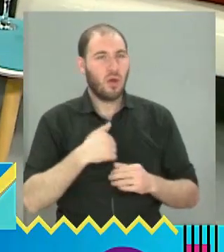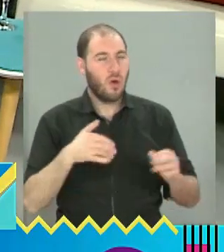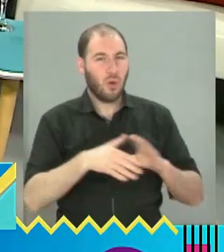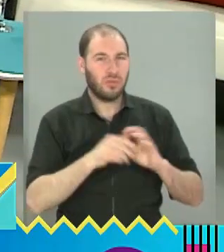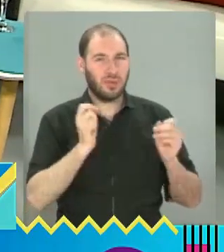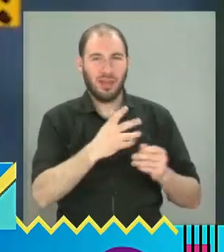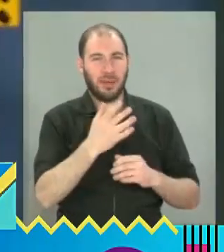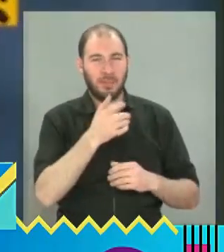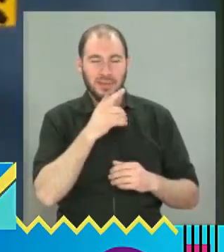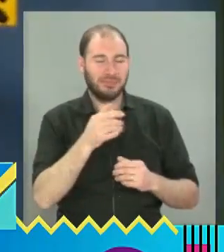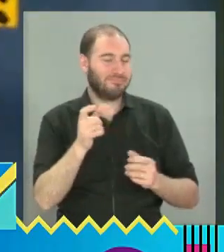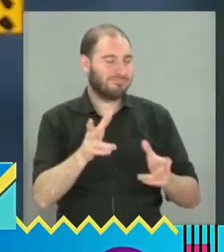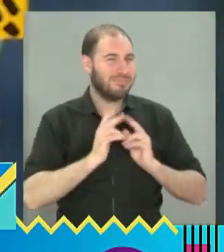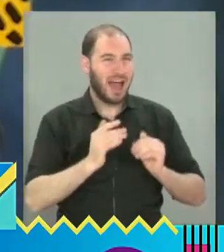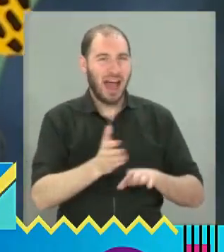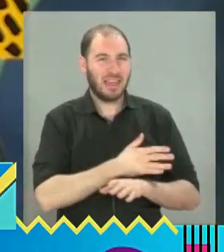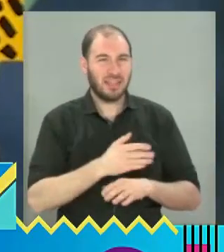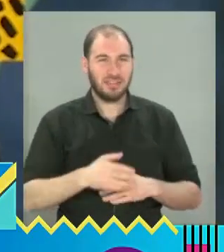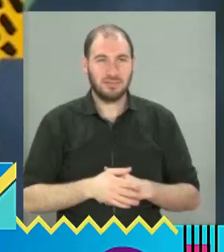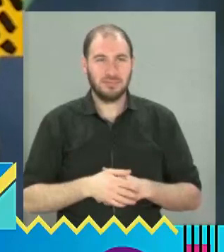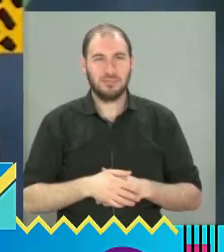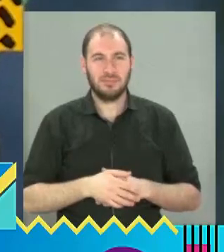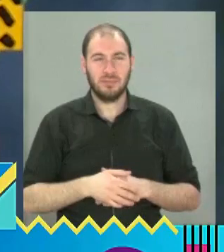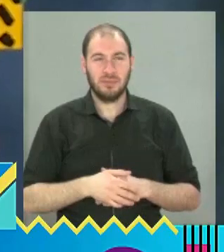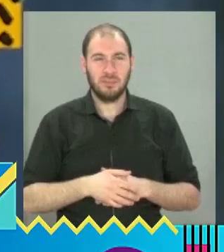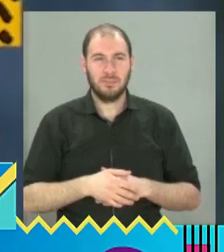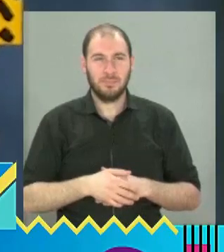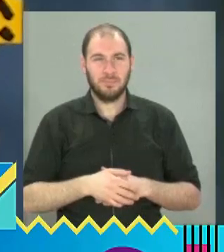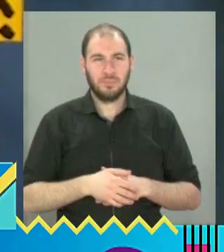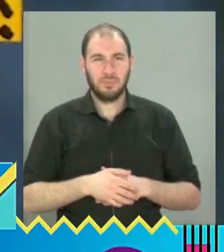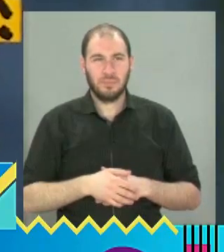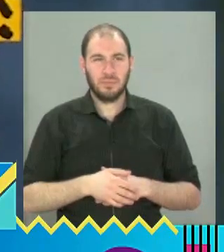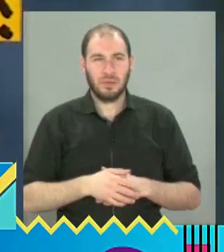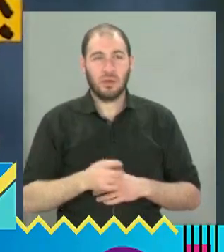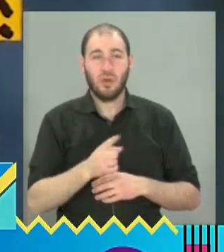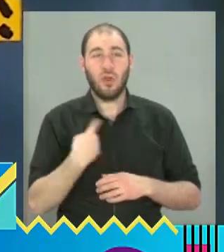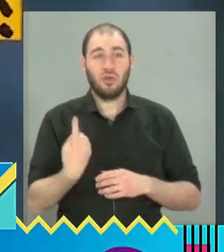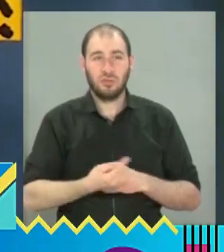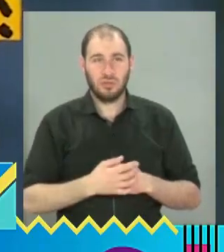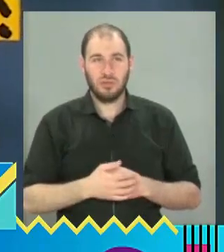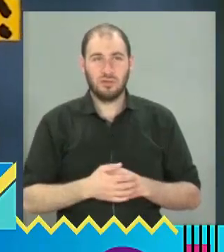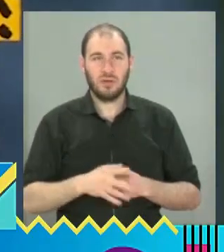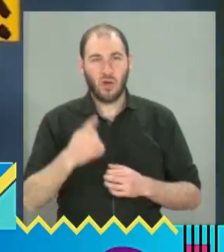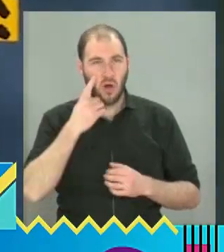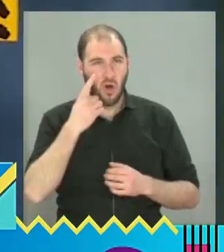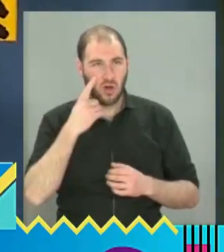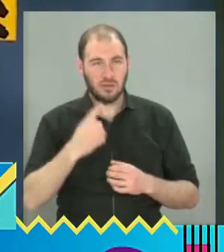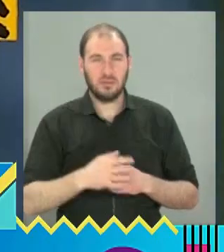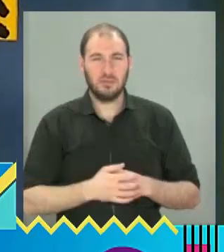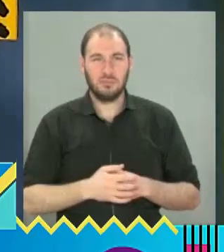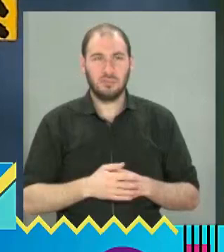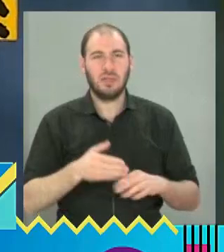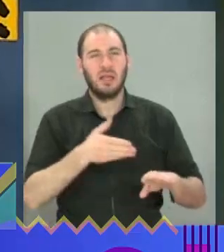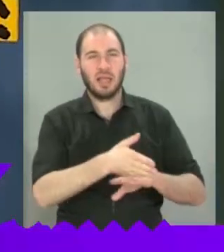mira, me sacaste Me adelanté. me la sacaste de la boca. Porque, digo, nosotros obviamente estamos ahí, conocemos directamente